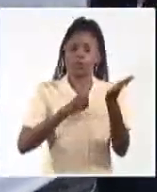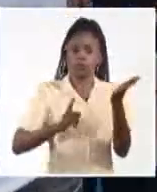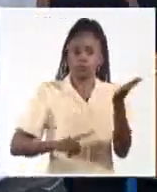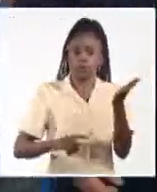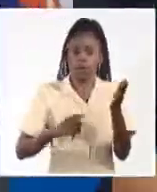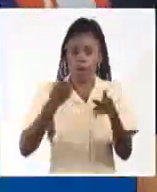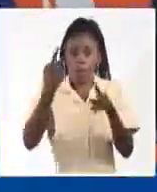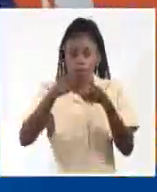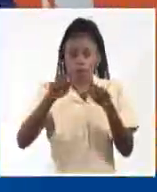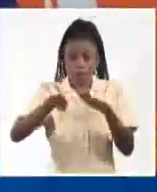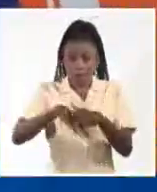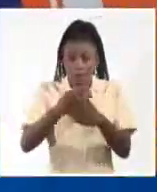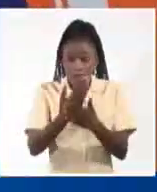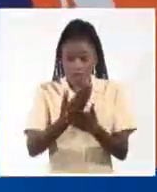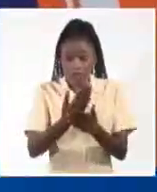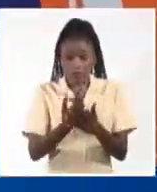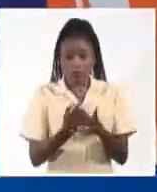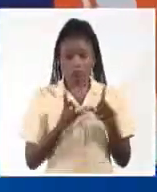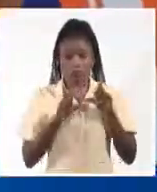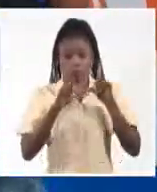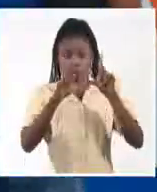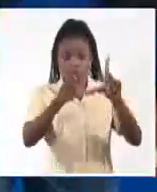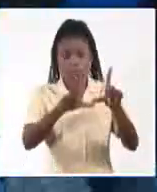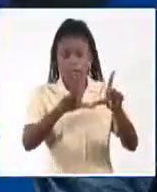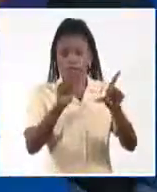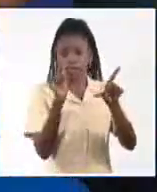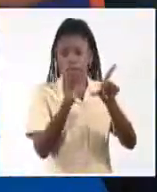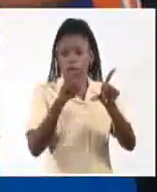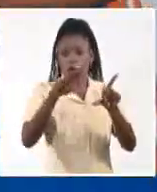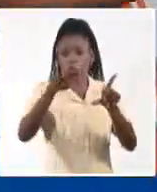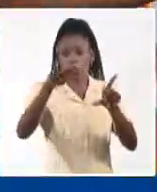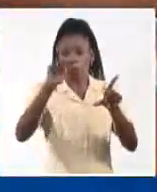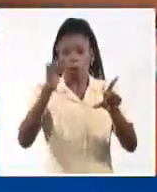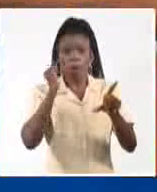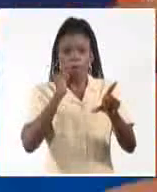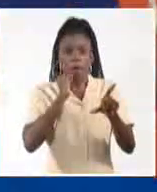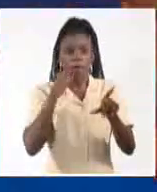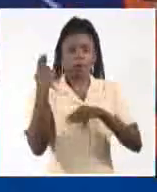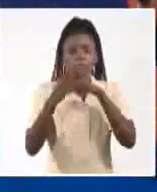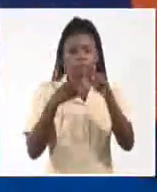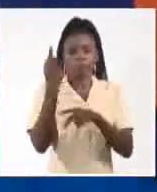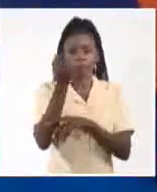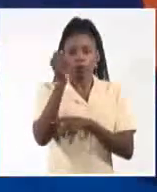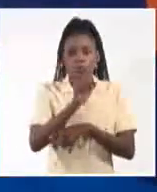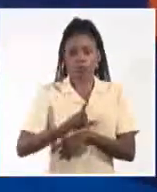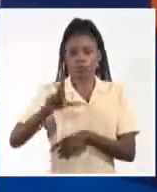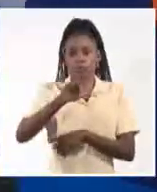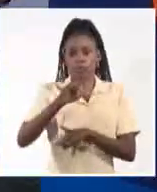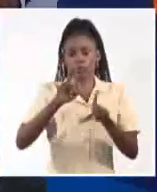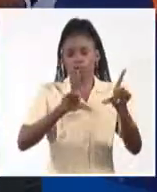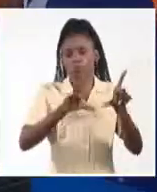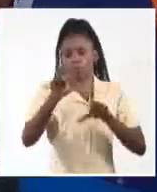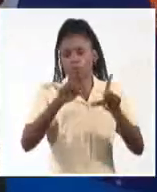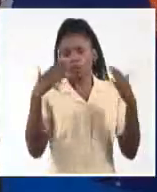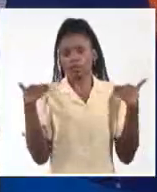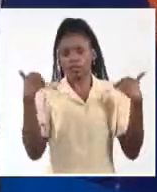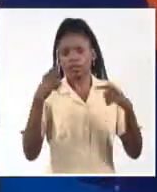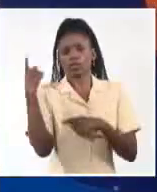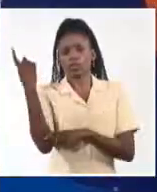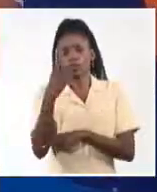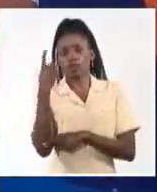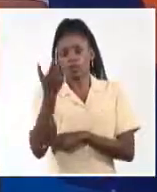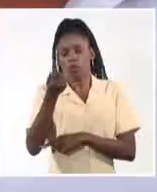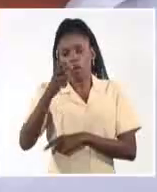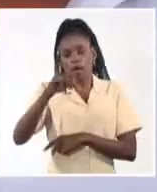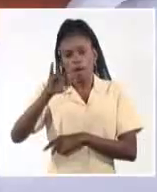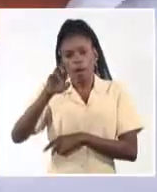en la ocasión, se entregó además el premio al innovador de mayor impacto económico o social que confiere la Dirección Nacional de la ANIR,